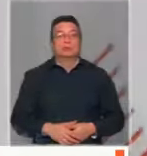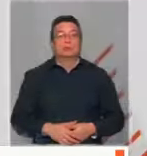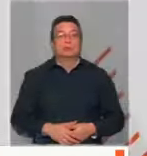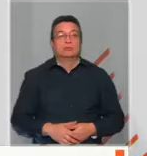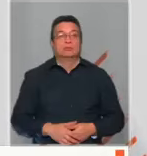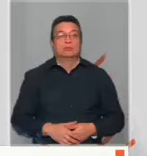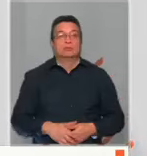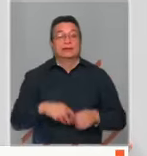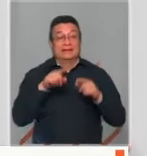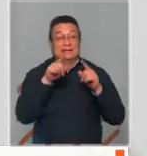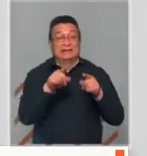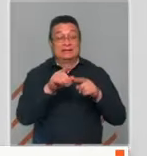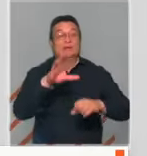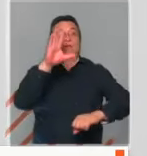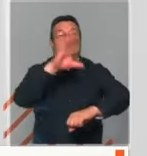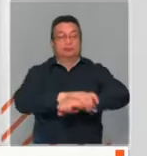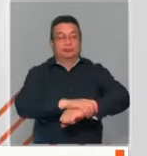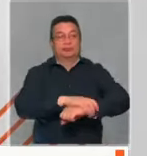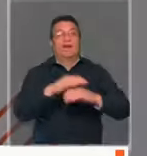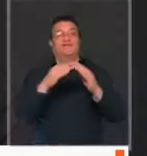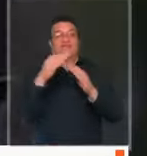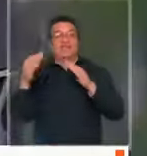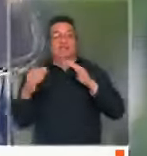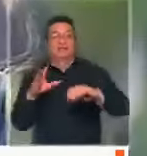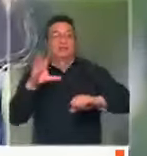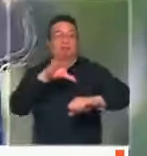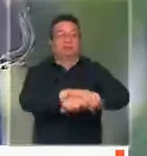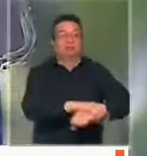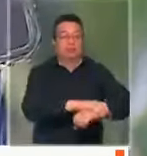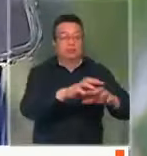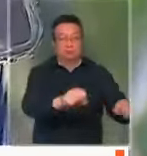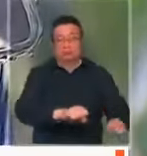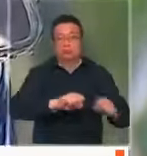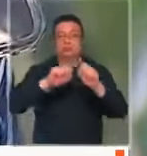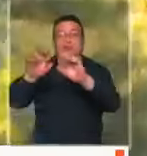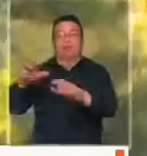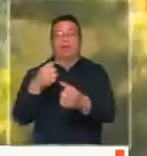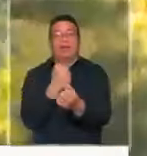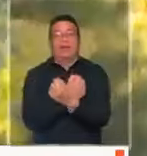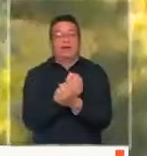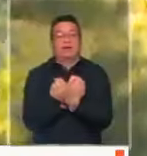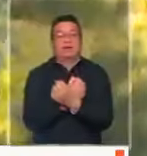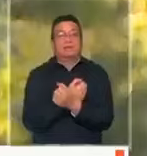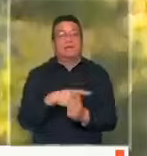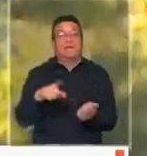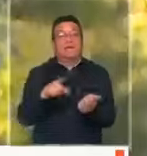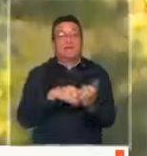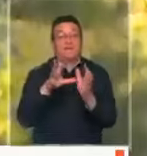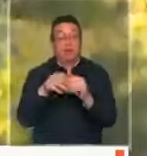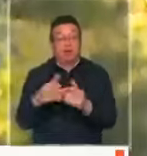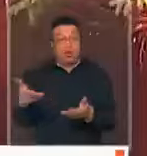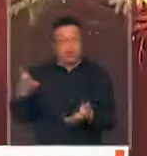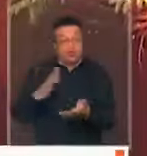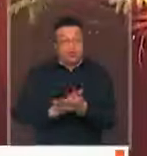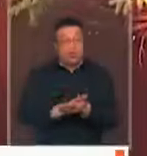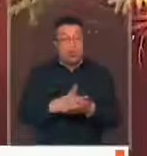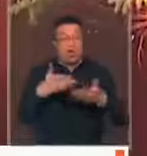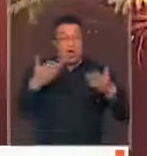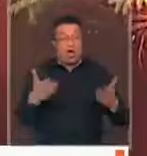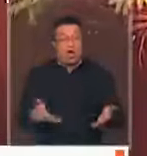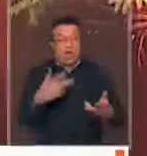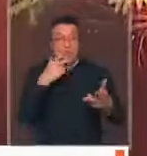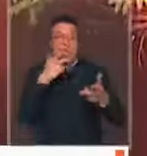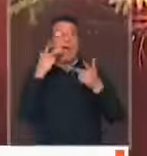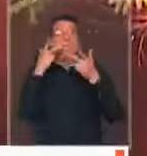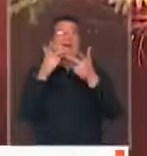Este sujeto fue detenido por los vecinos y entregado a carabineros. La familia de la víctima se encuentra